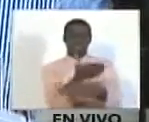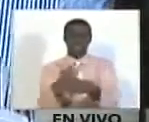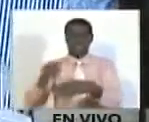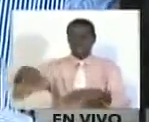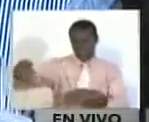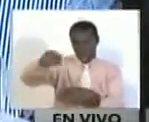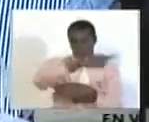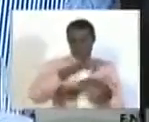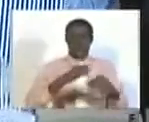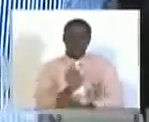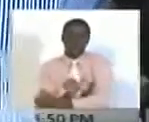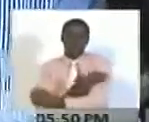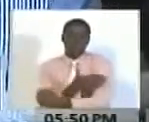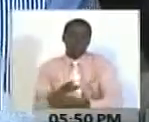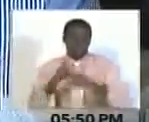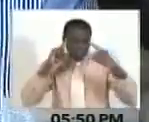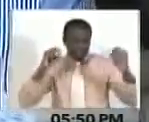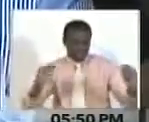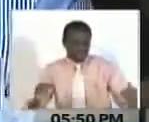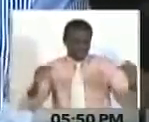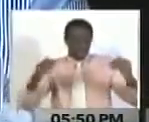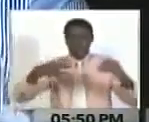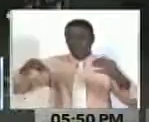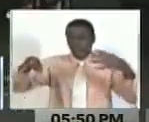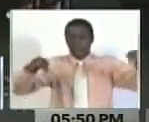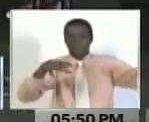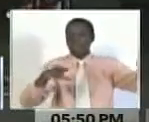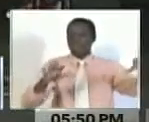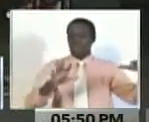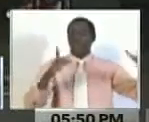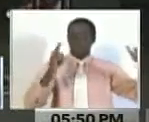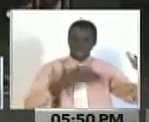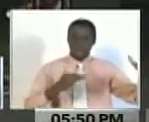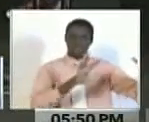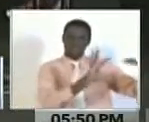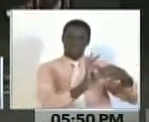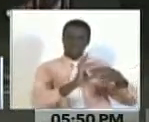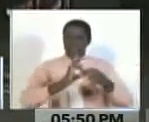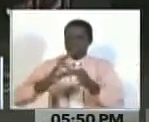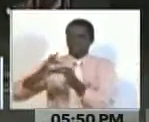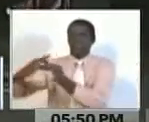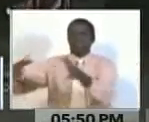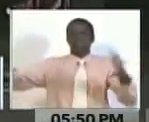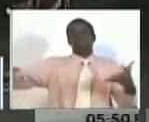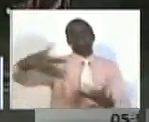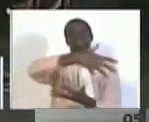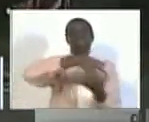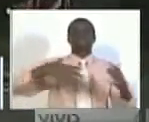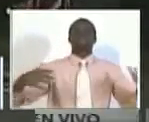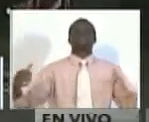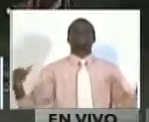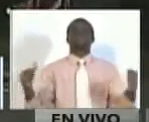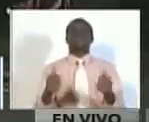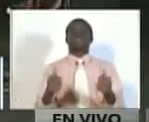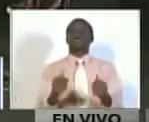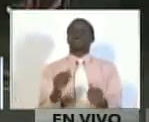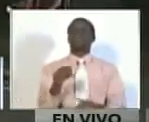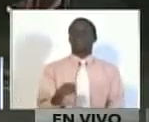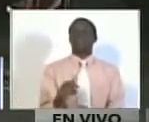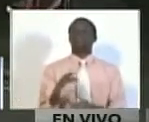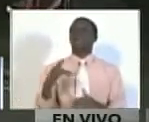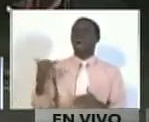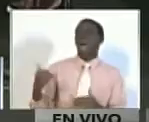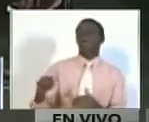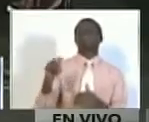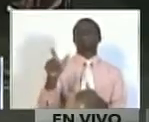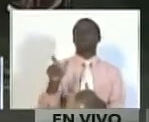música profesional. Nosotros procuramos hacer la articulación en la FinVen. Por eso aquí están, como te decía, agencias de representación de